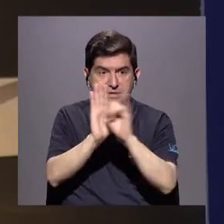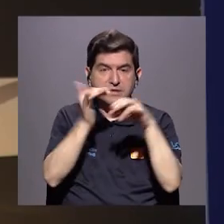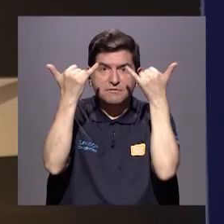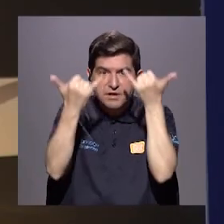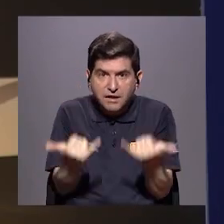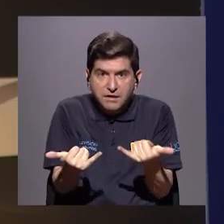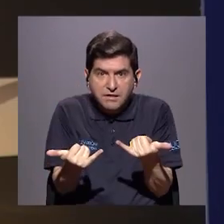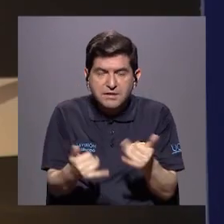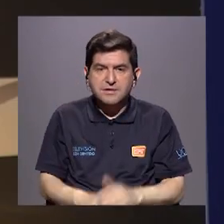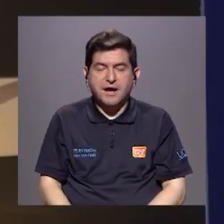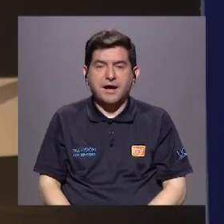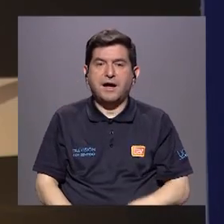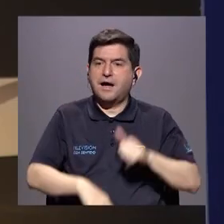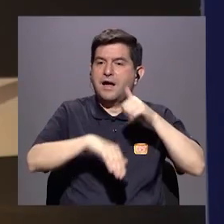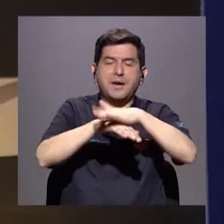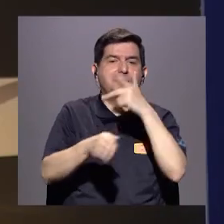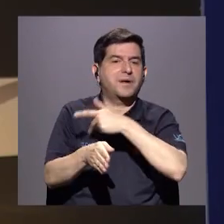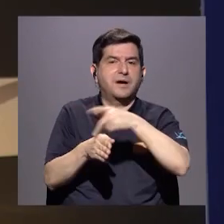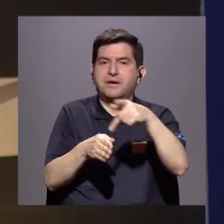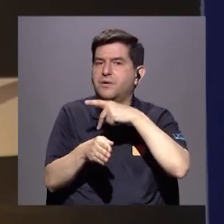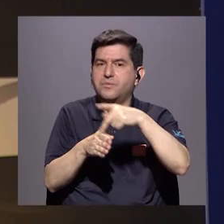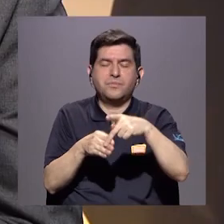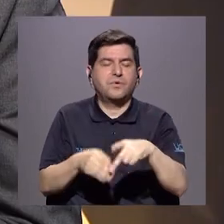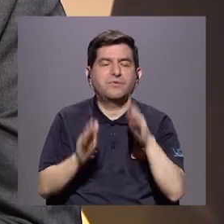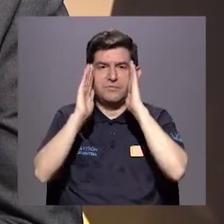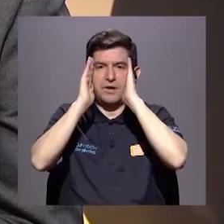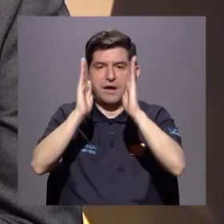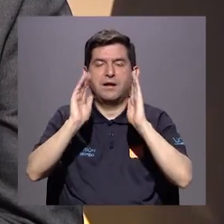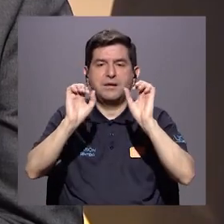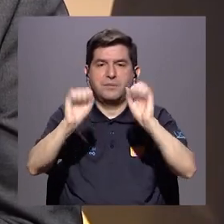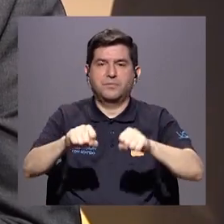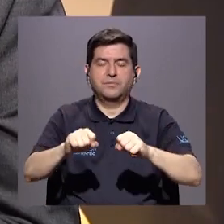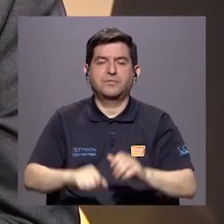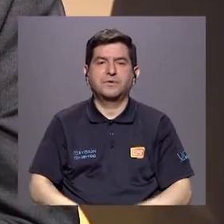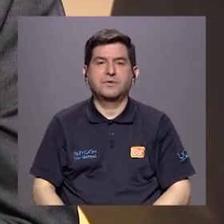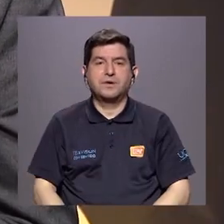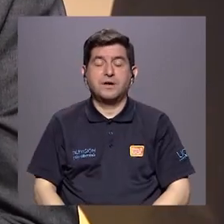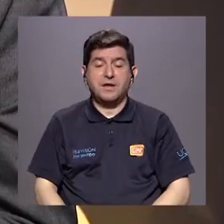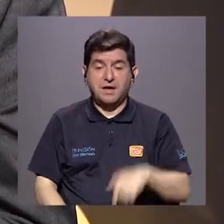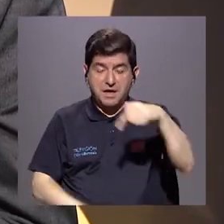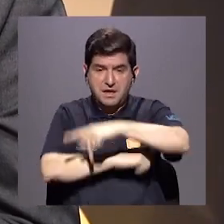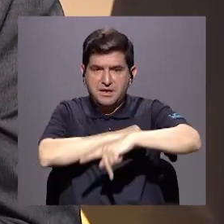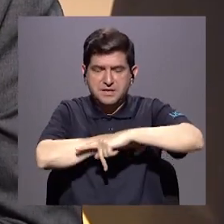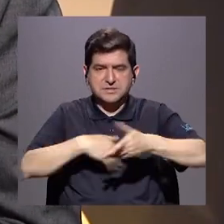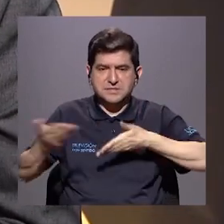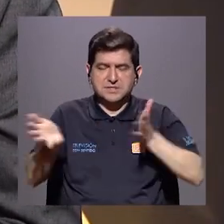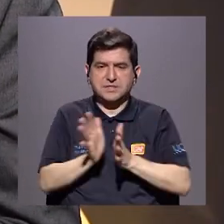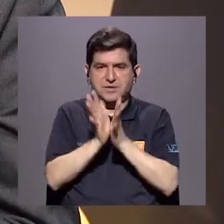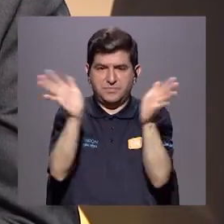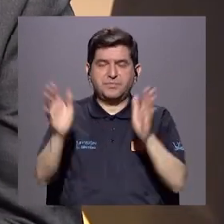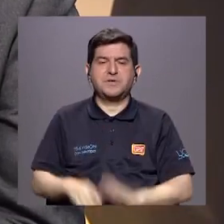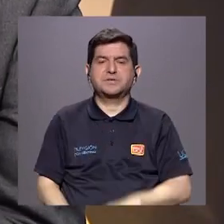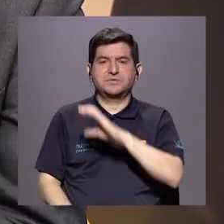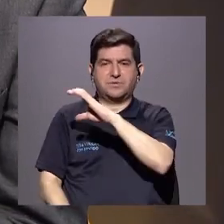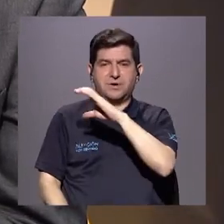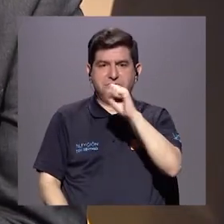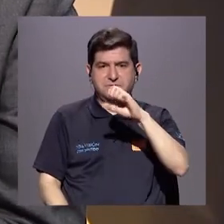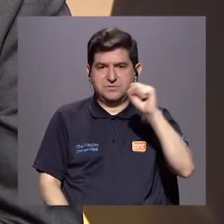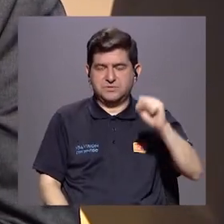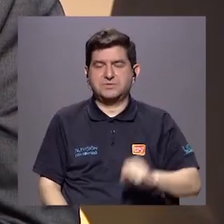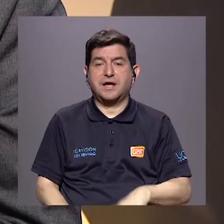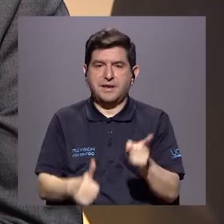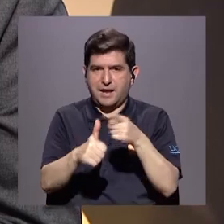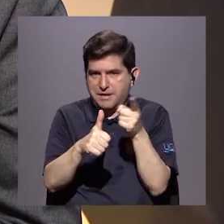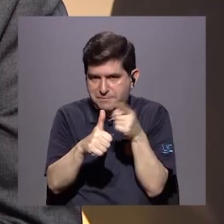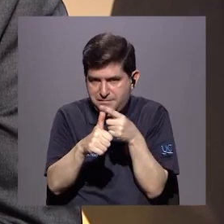lo que tendríamos que hacer es referir los profesionales que puedan atenderlo obviamente en nuestro país el servicio público de la caja es el primero que